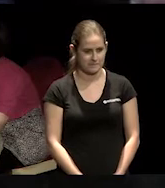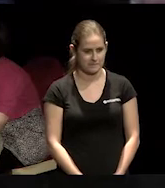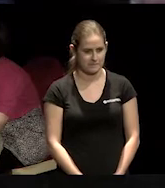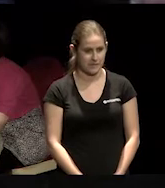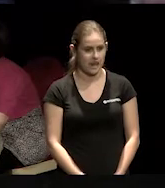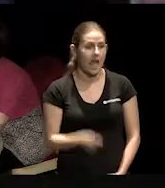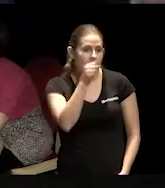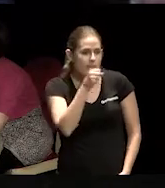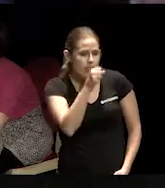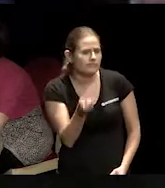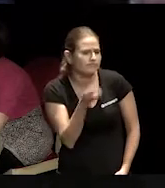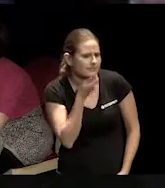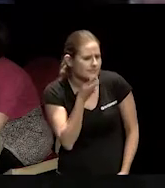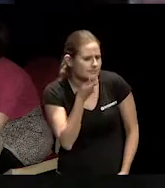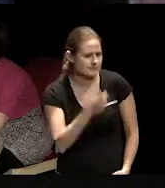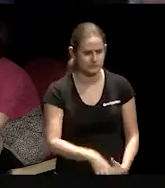Summertime.